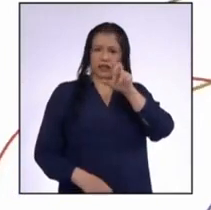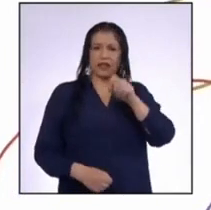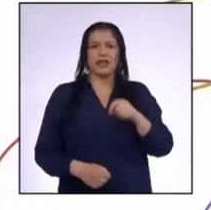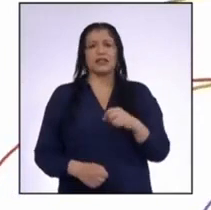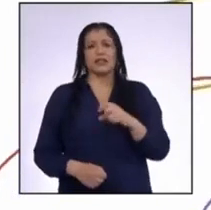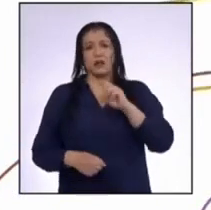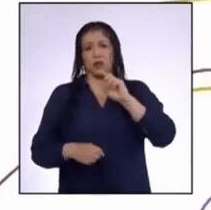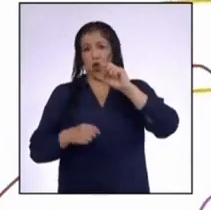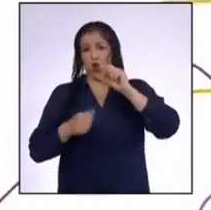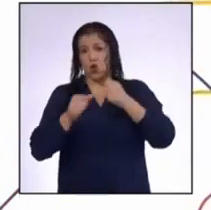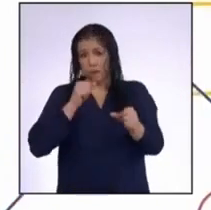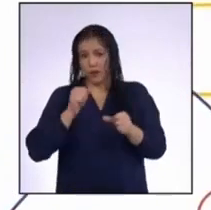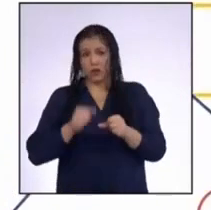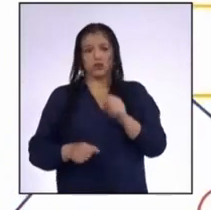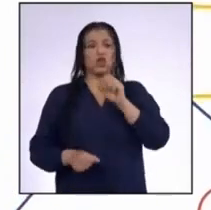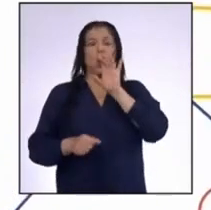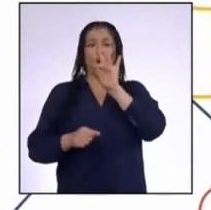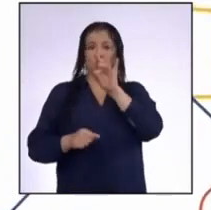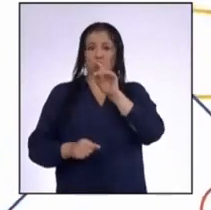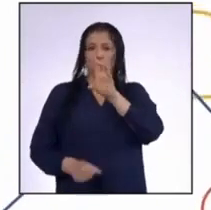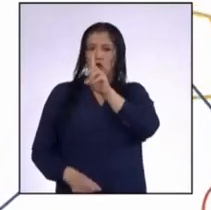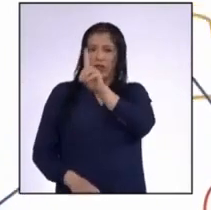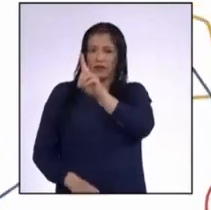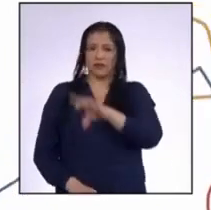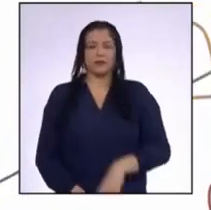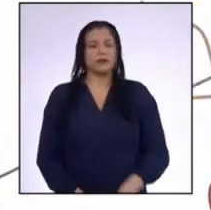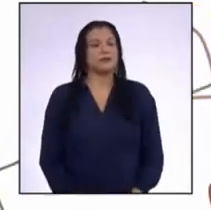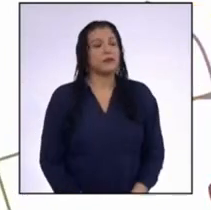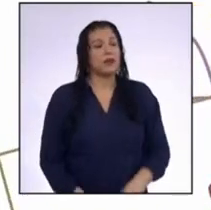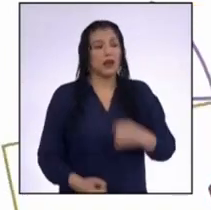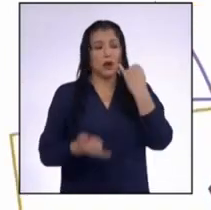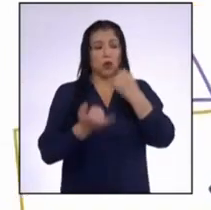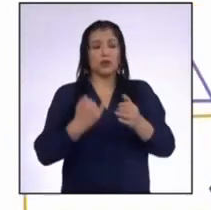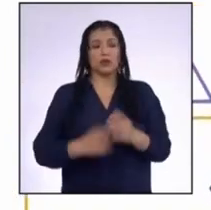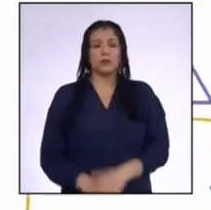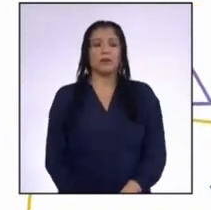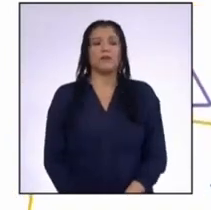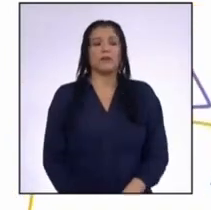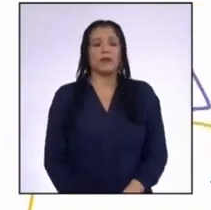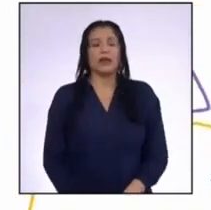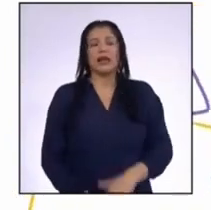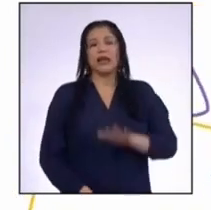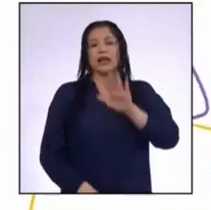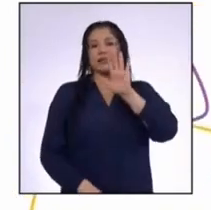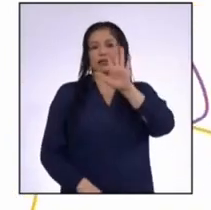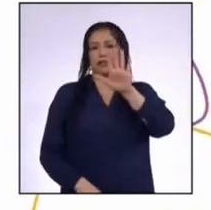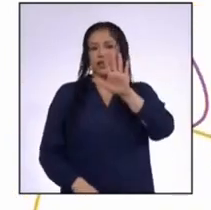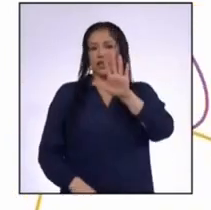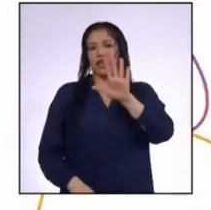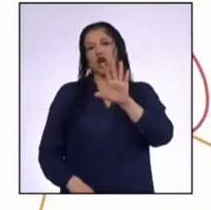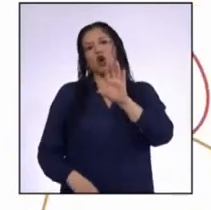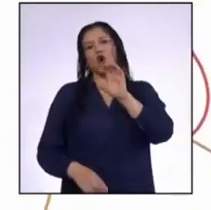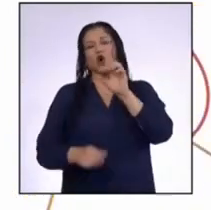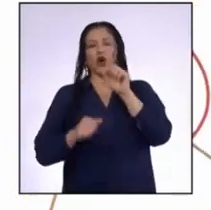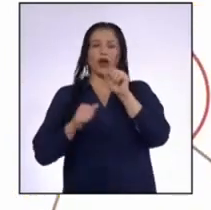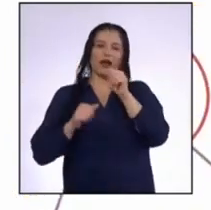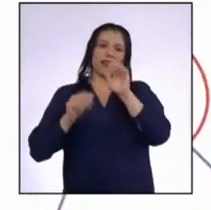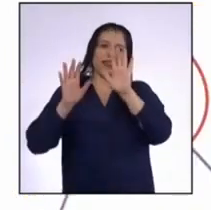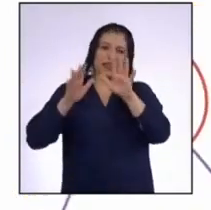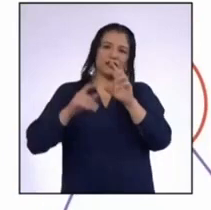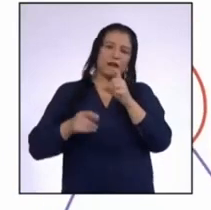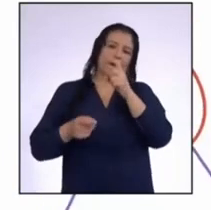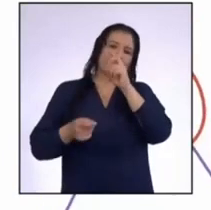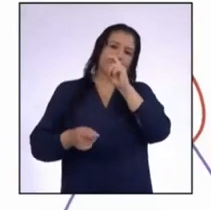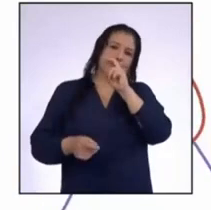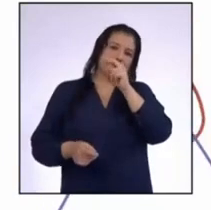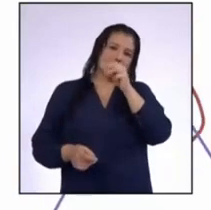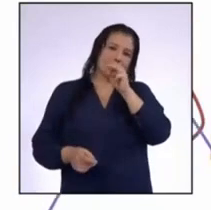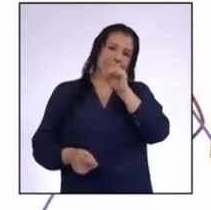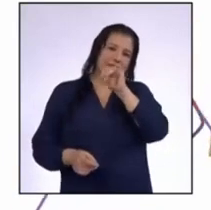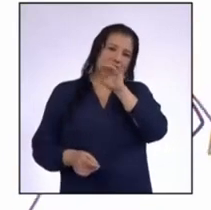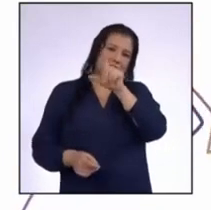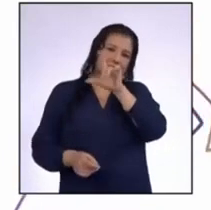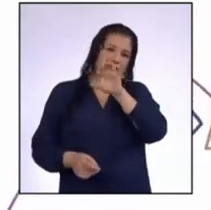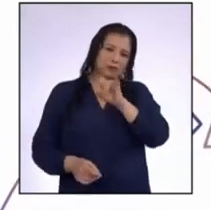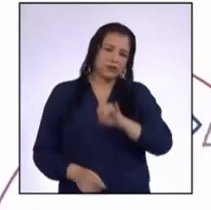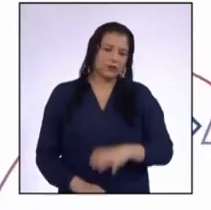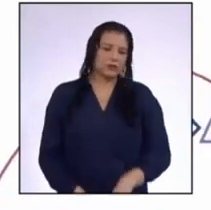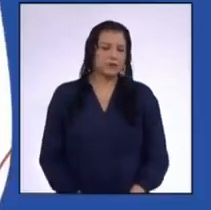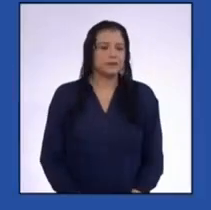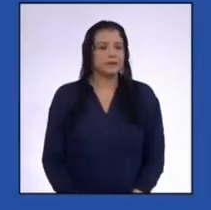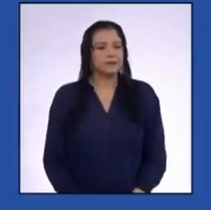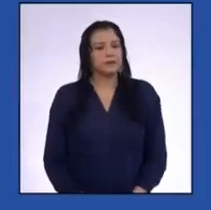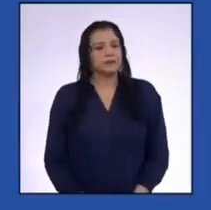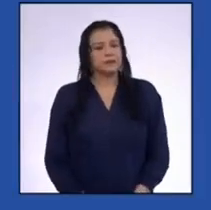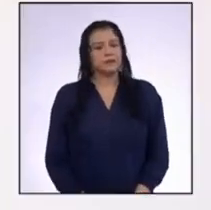enteros 8 décimos. Eso es, ¿y la última? 510 milésimos. Bien.